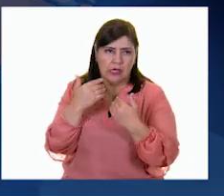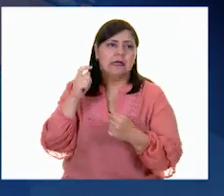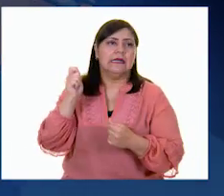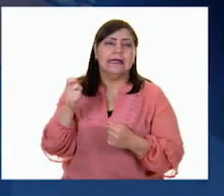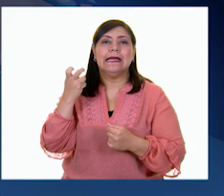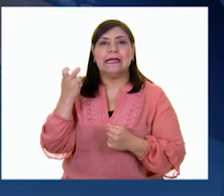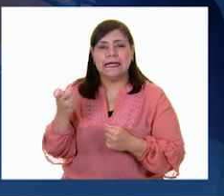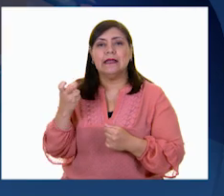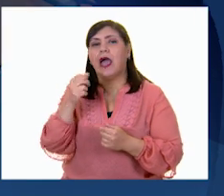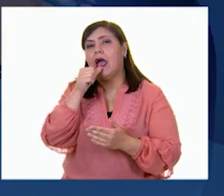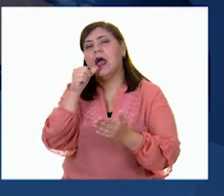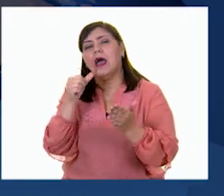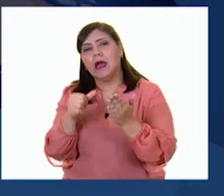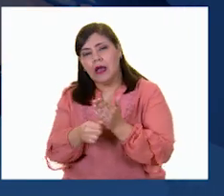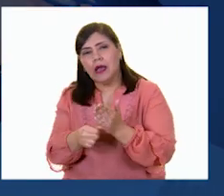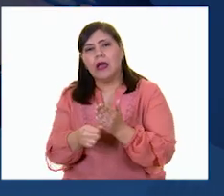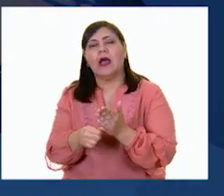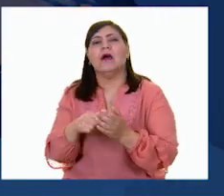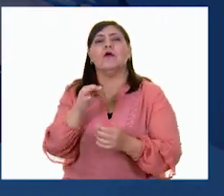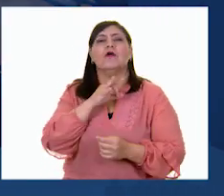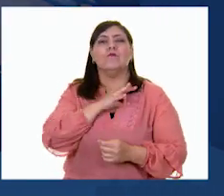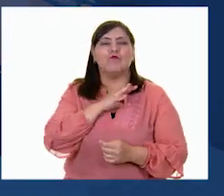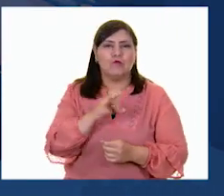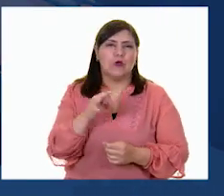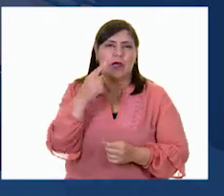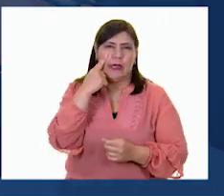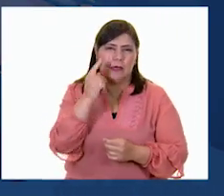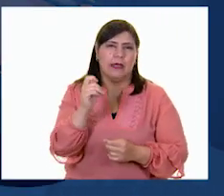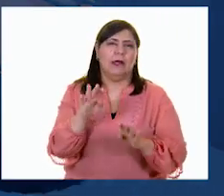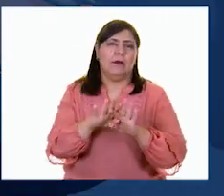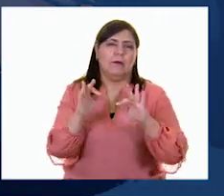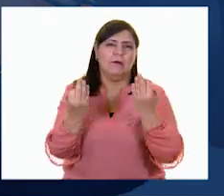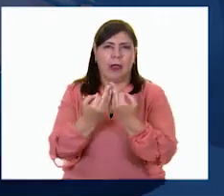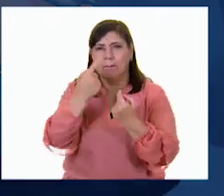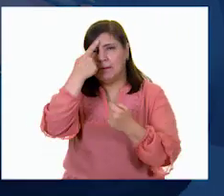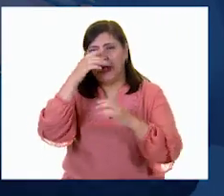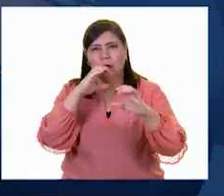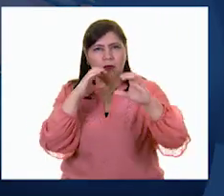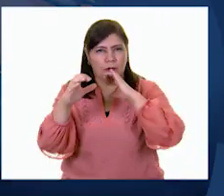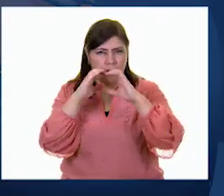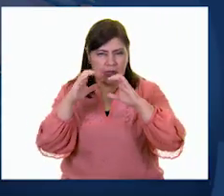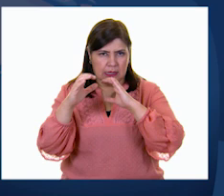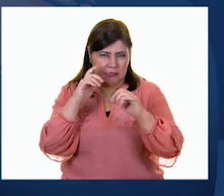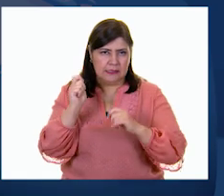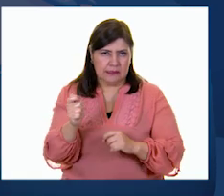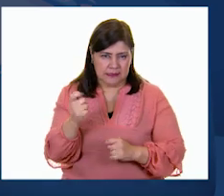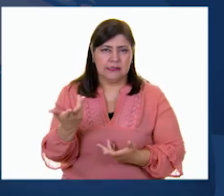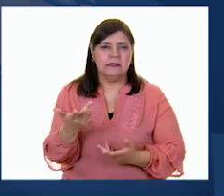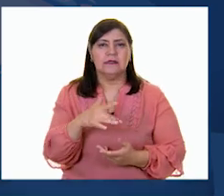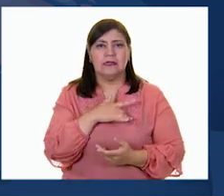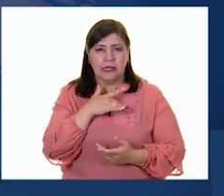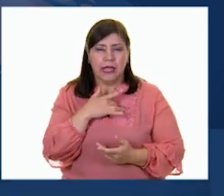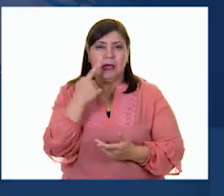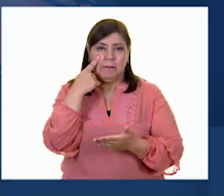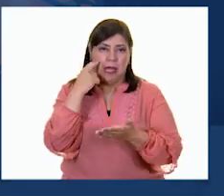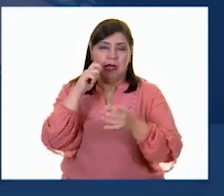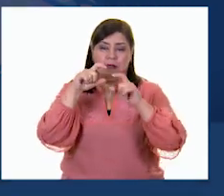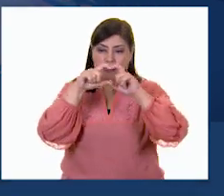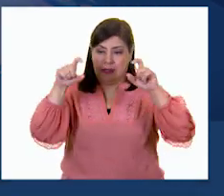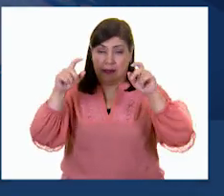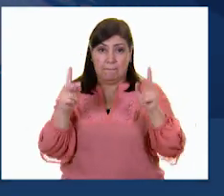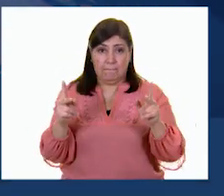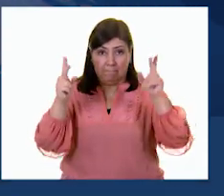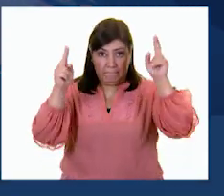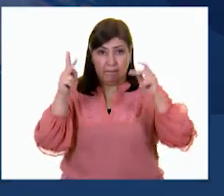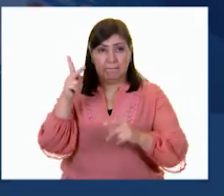que el correo postal era el mejor medio de comunicación de la época, pues gracias a un par de líneas escritas por Pedro de Galaviz,